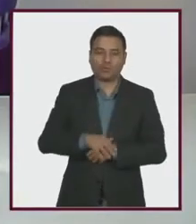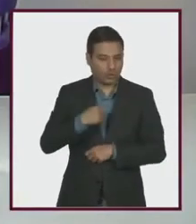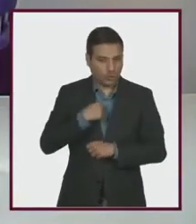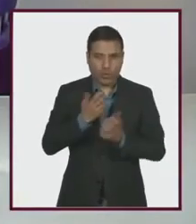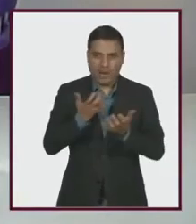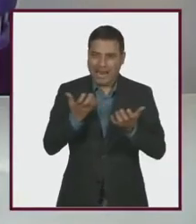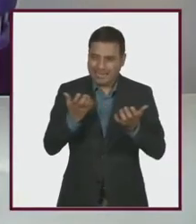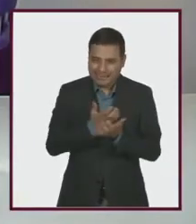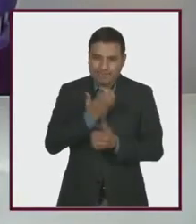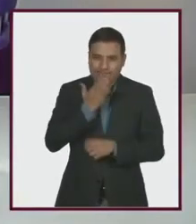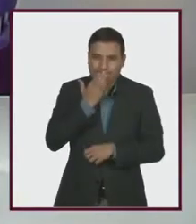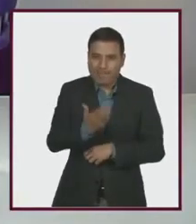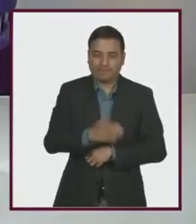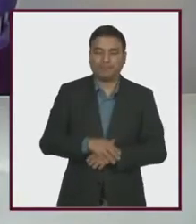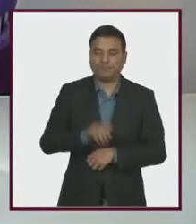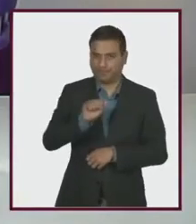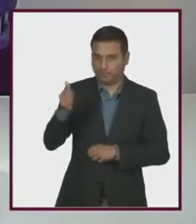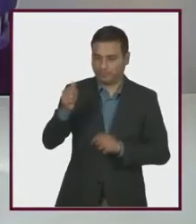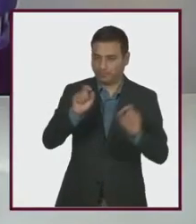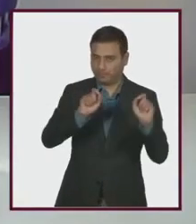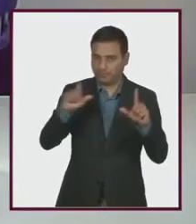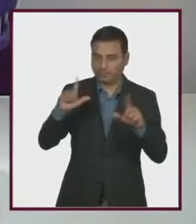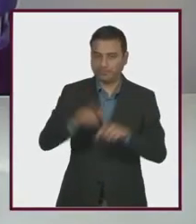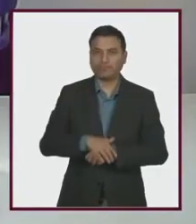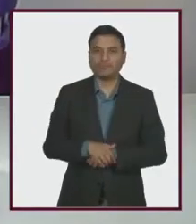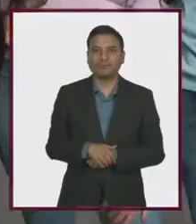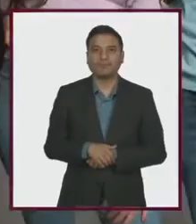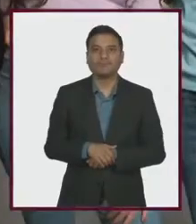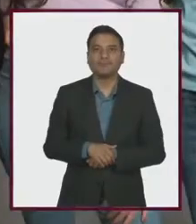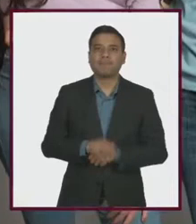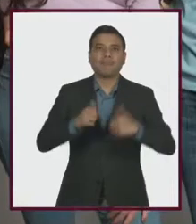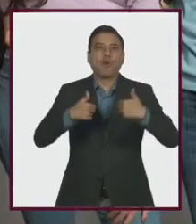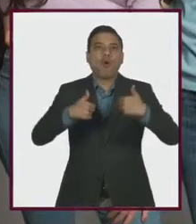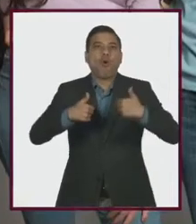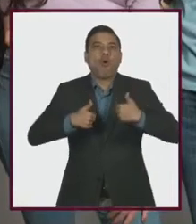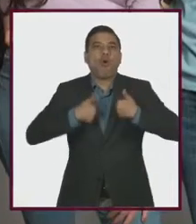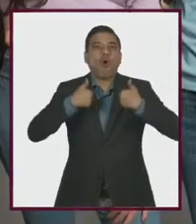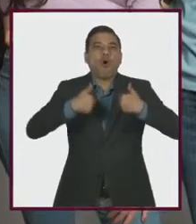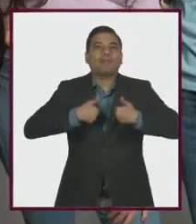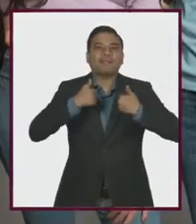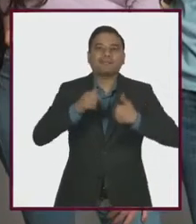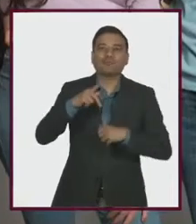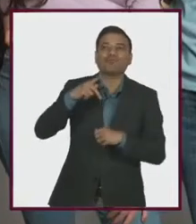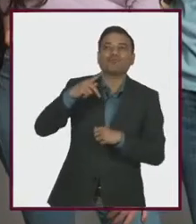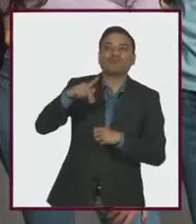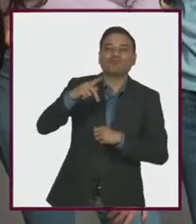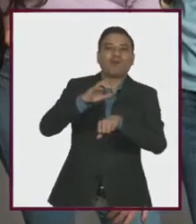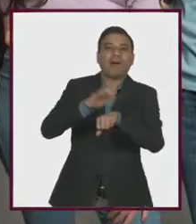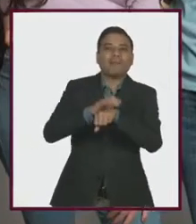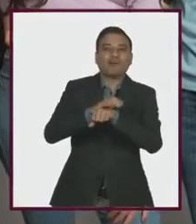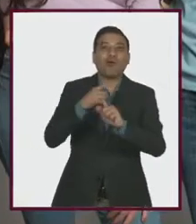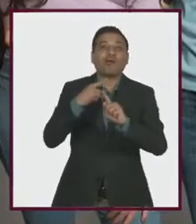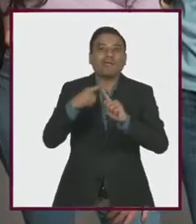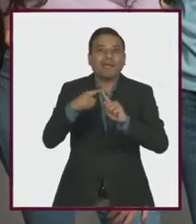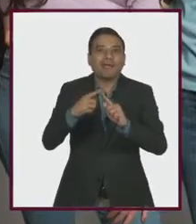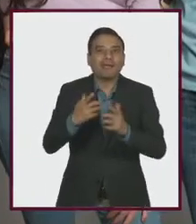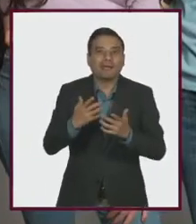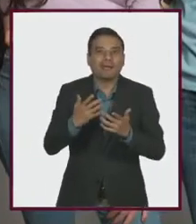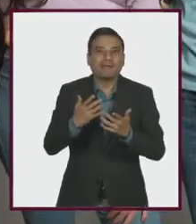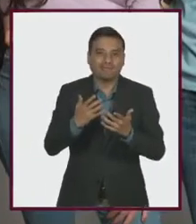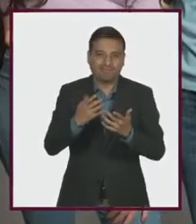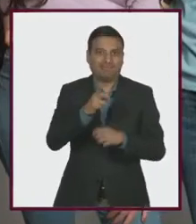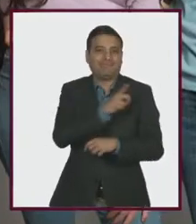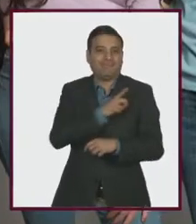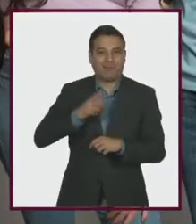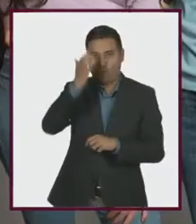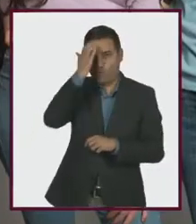La siguiente, por favor. Conocer a las amigas y a los amigos. A lo mejor como docentes va a ser sencillo poder identificar con quién se